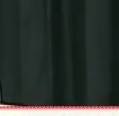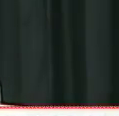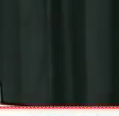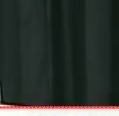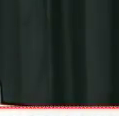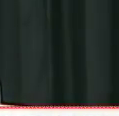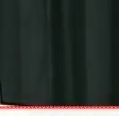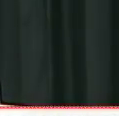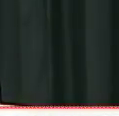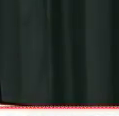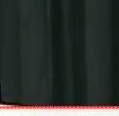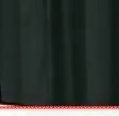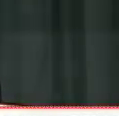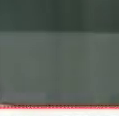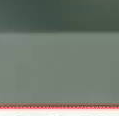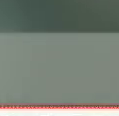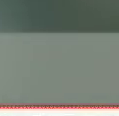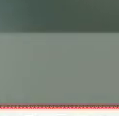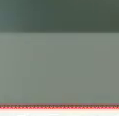ejército. Adelante.